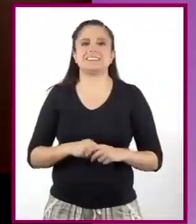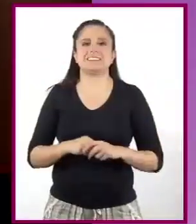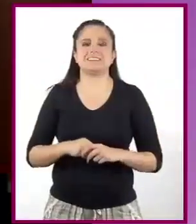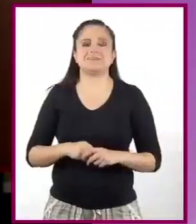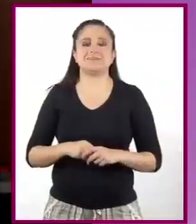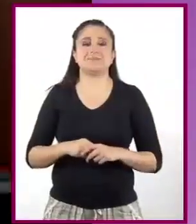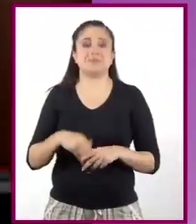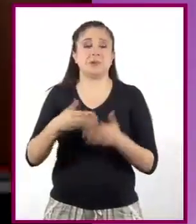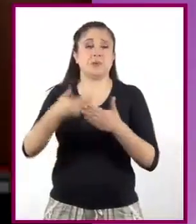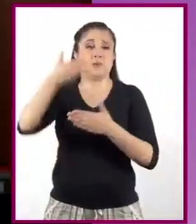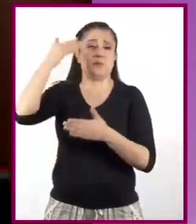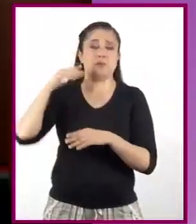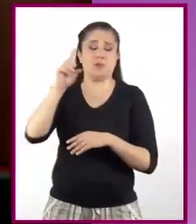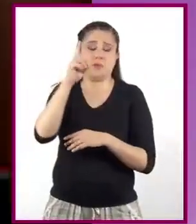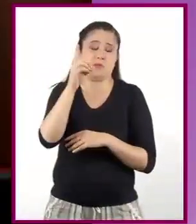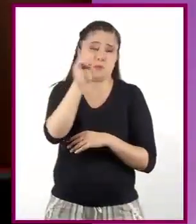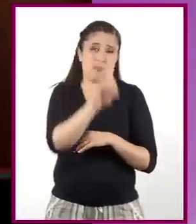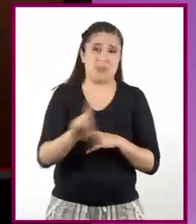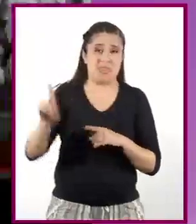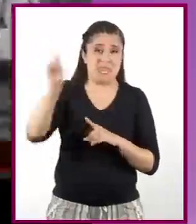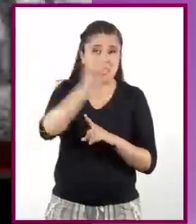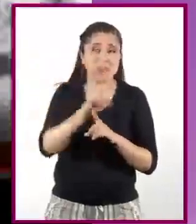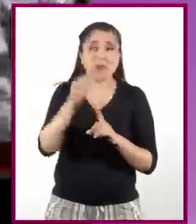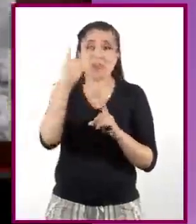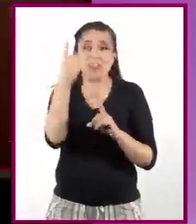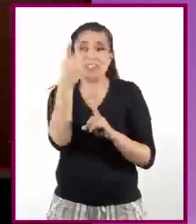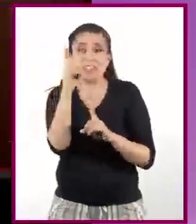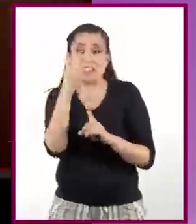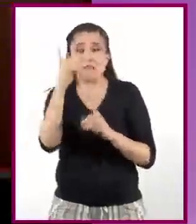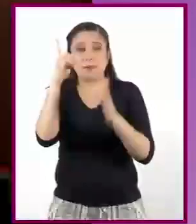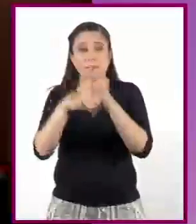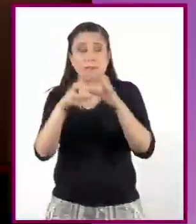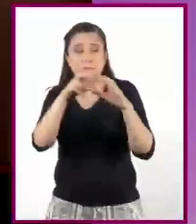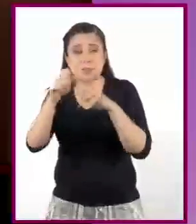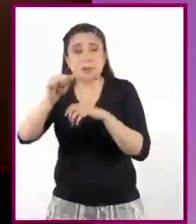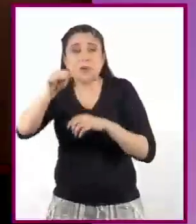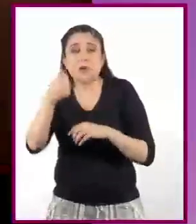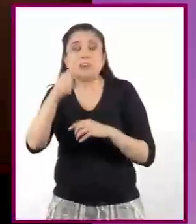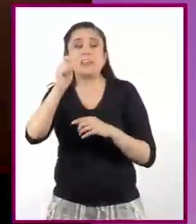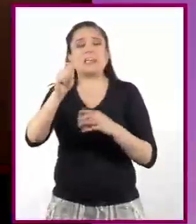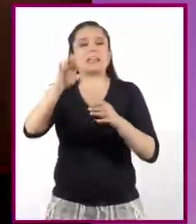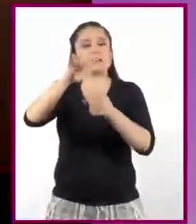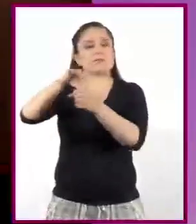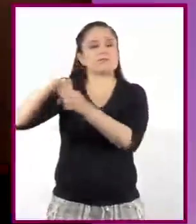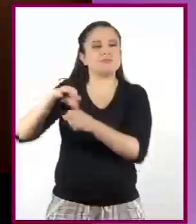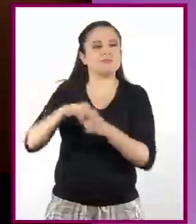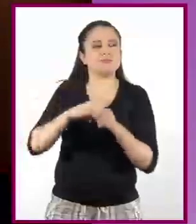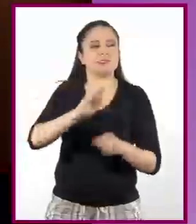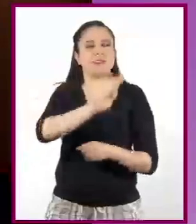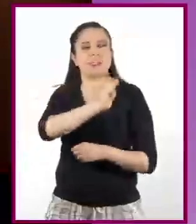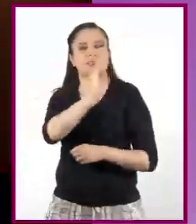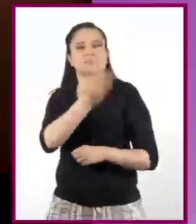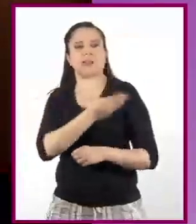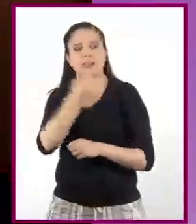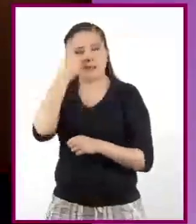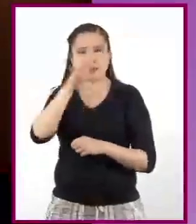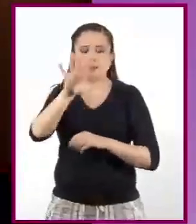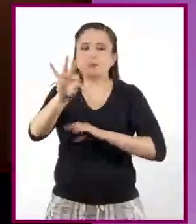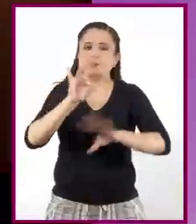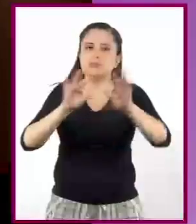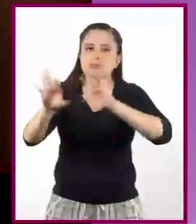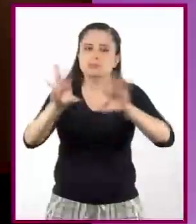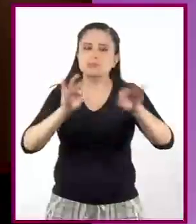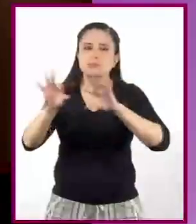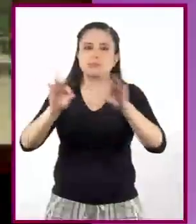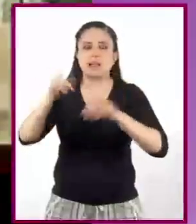El primer domingo de diciembre de 1812 se realizaron en la Nueva España elecciones para representar a las provincias americanas en